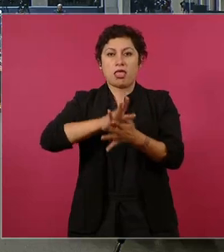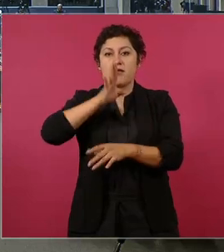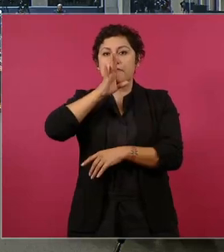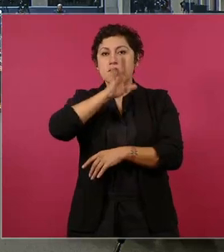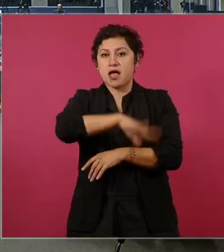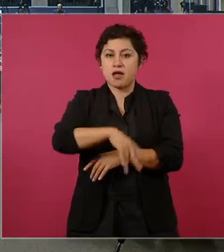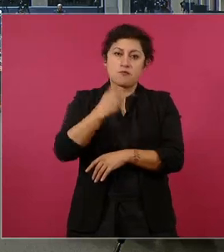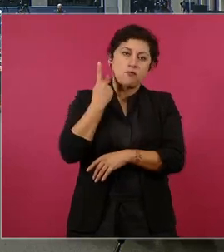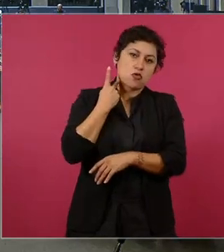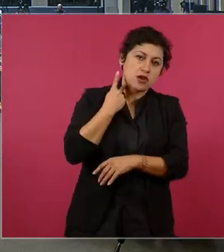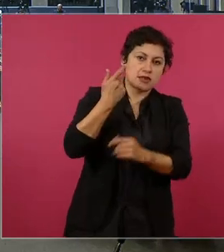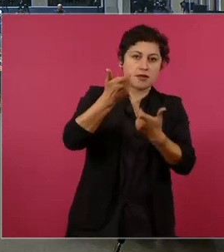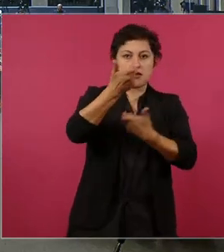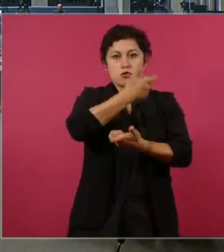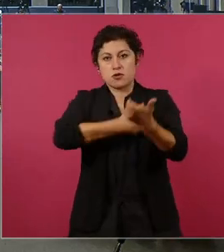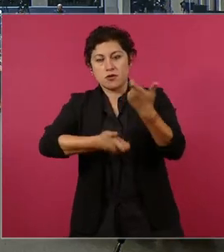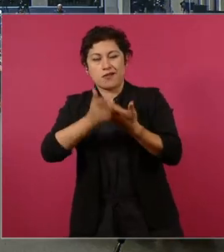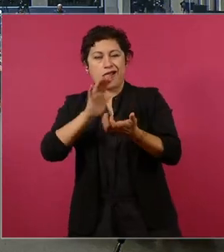política y económica.